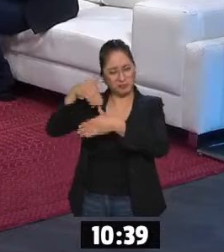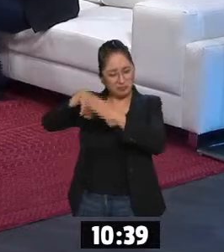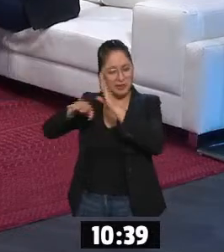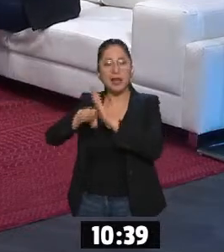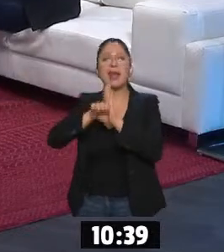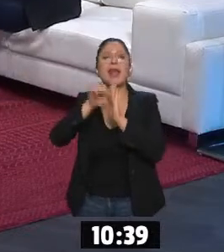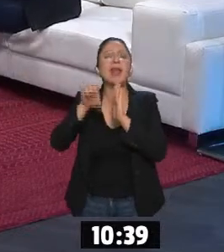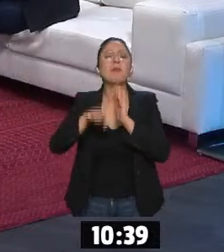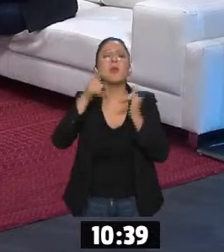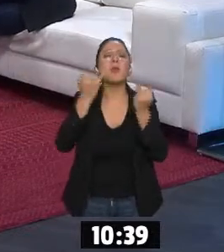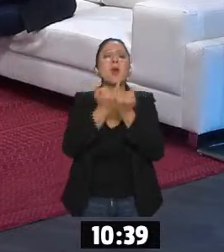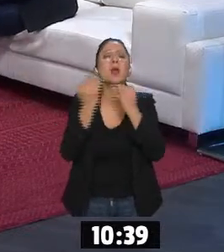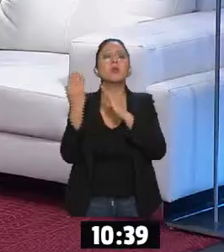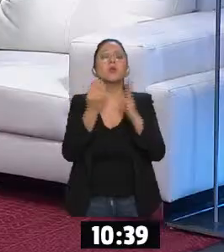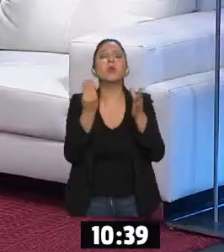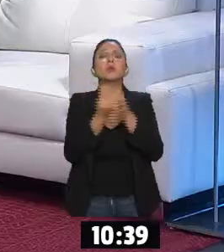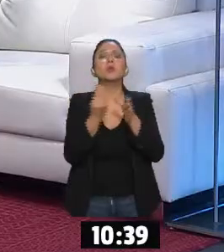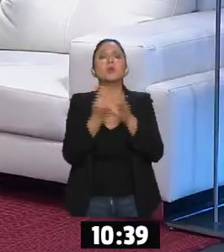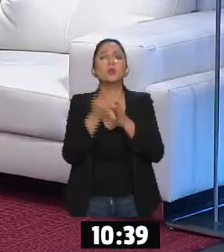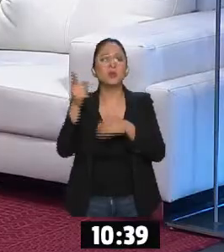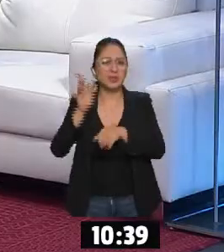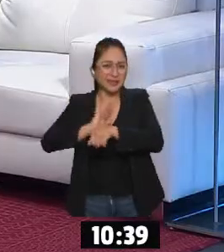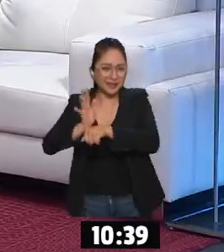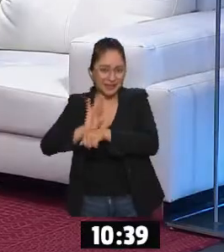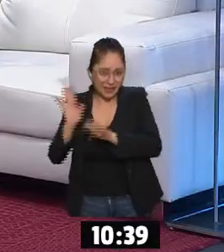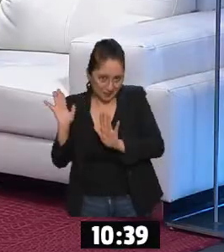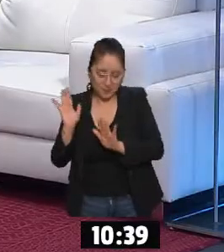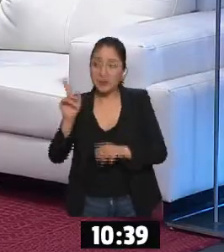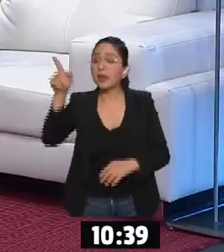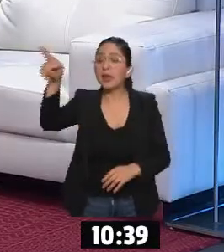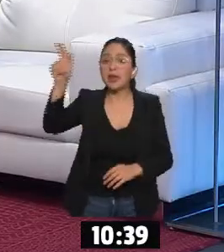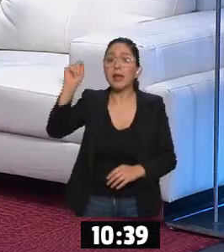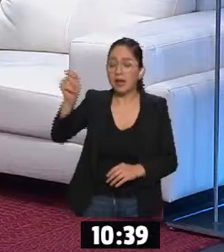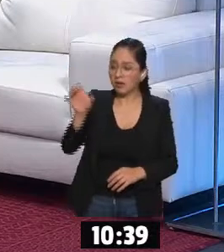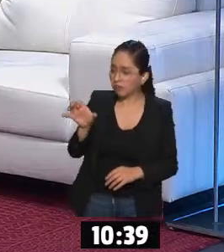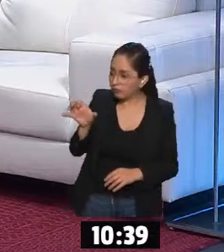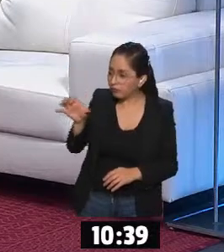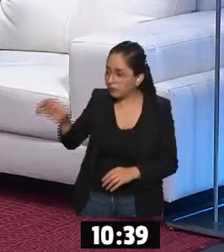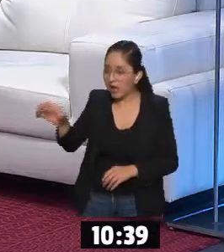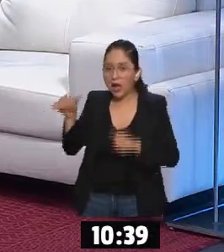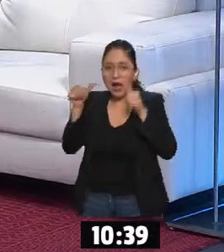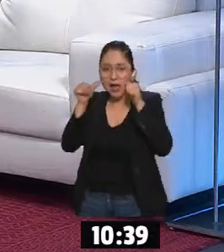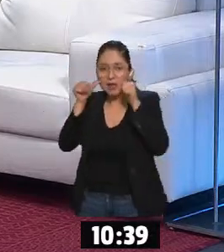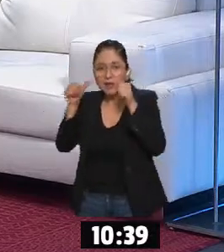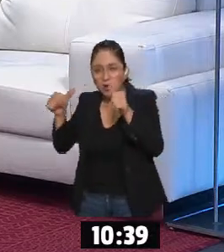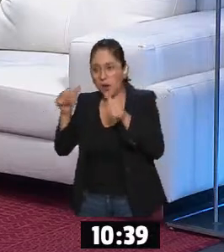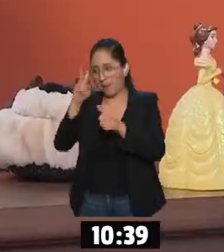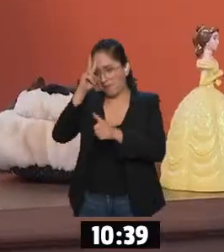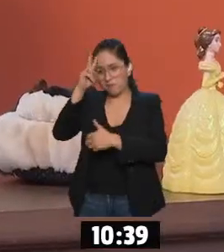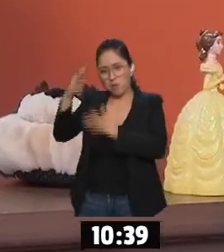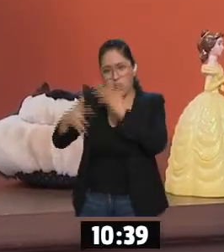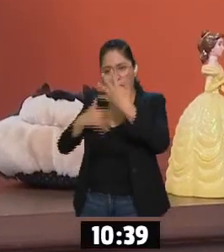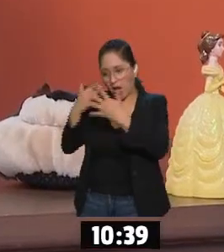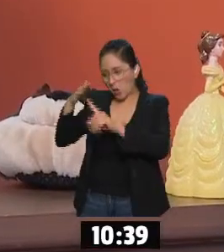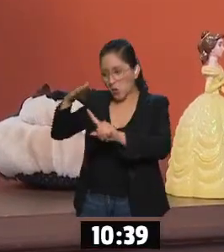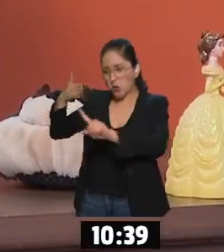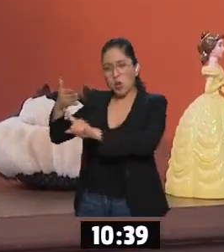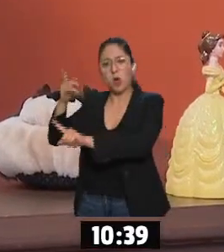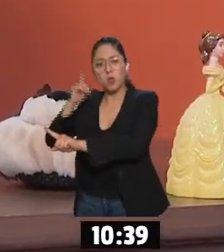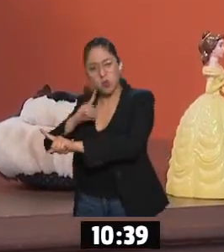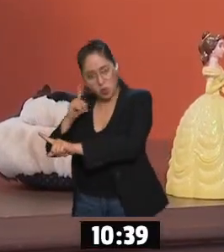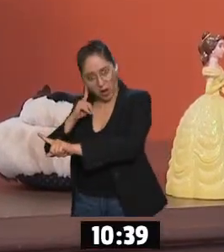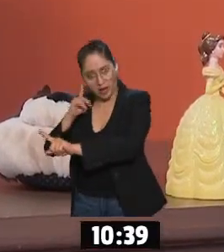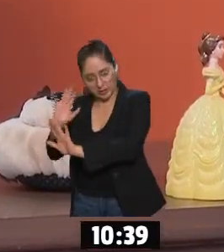ejemplo, Colibrí, donde atienden, para un lado acá, la violencia hacia mujeres. Eso. Y para acá, todos los